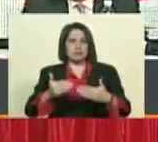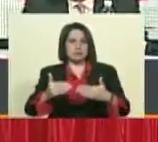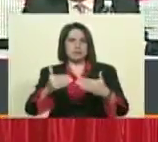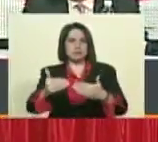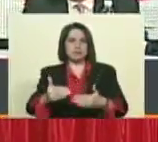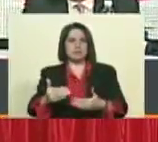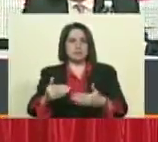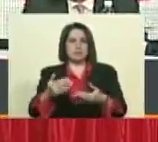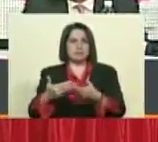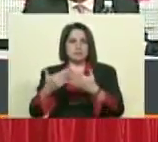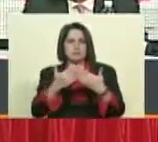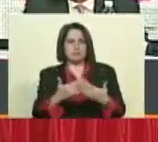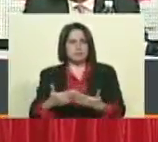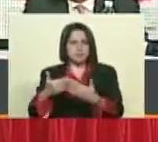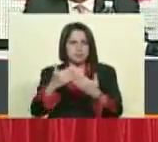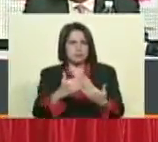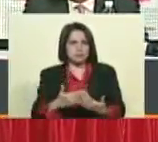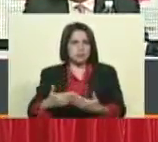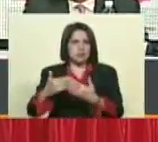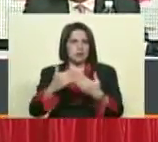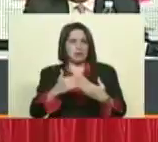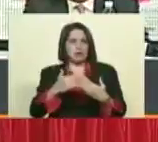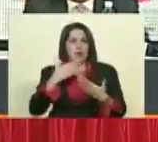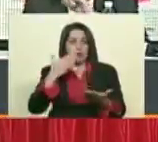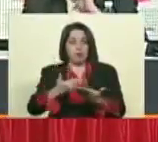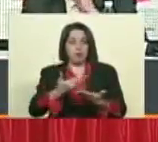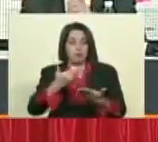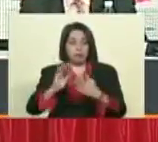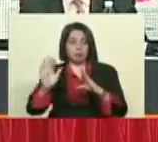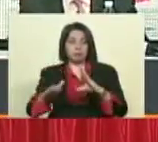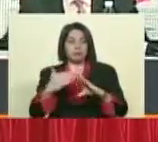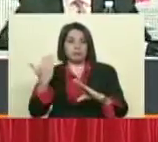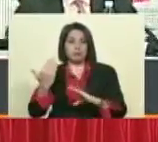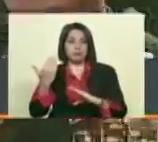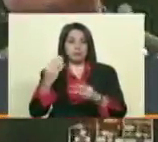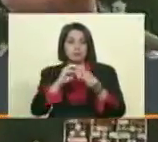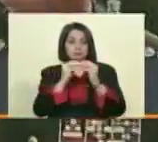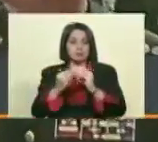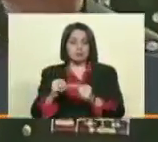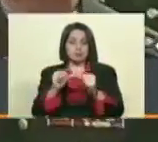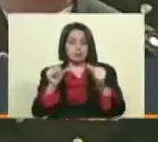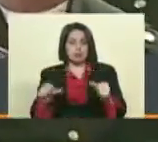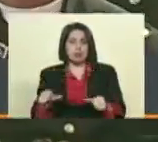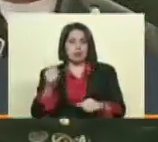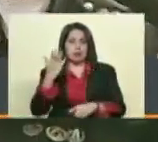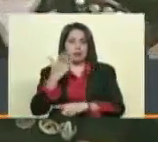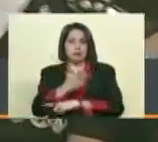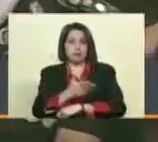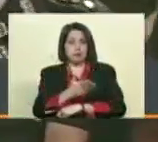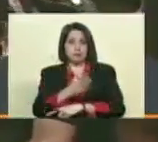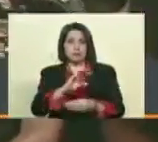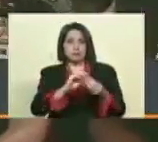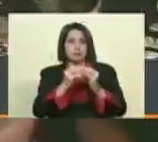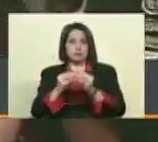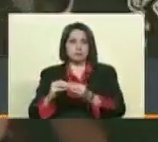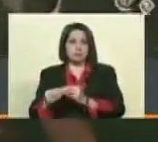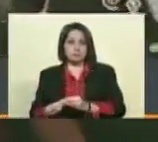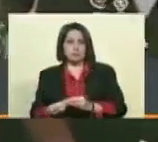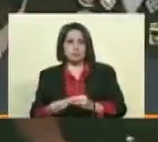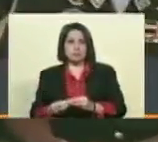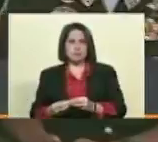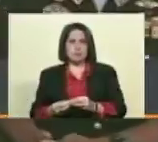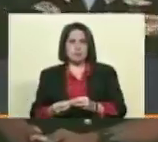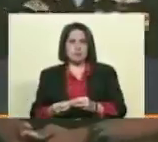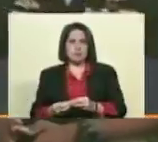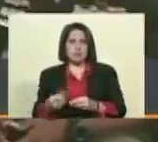de un conjunto de propuestas para modernizar el sistema penal, para adaptarlo a las necesidades de justicia